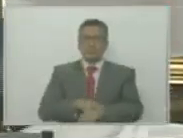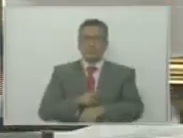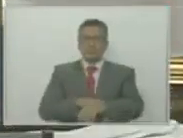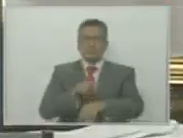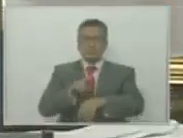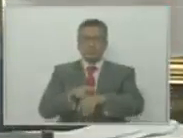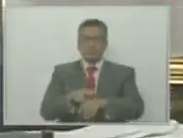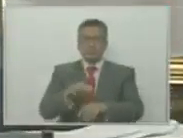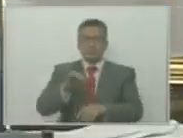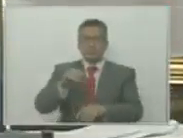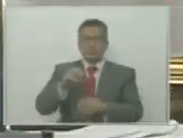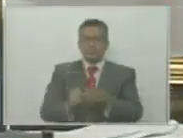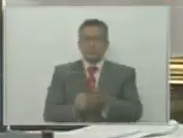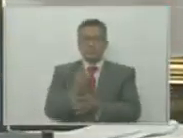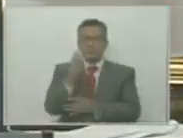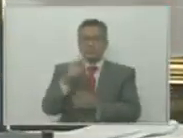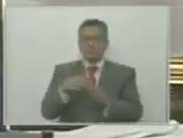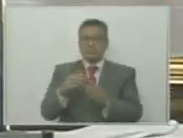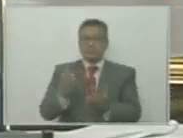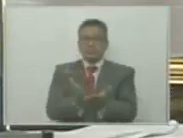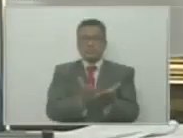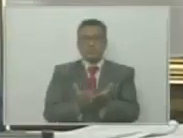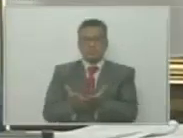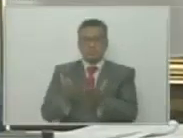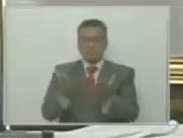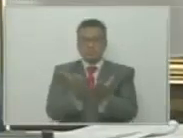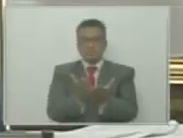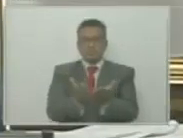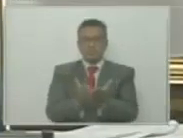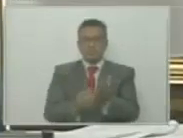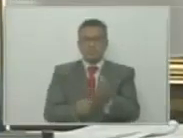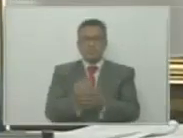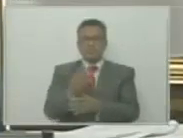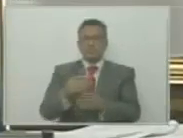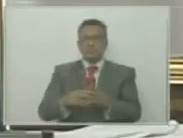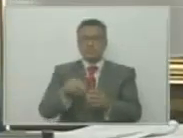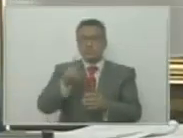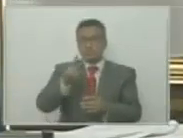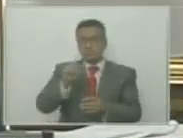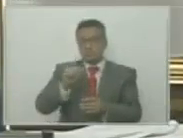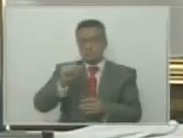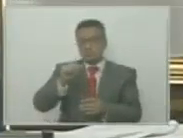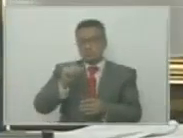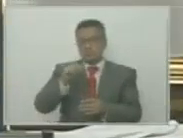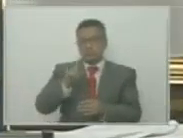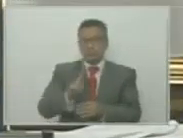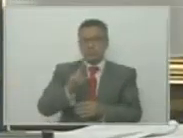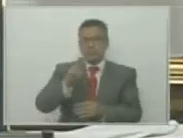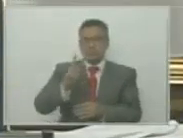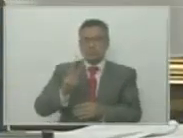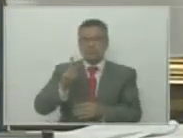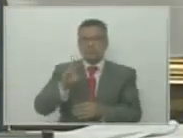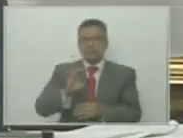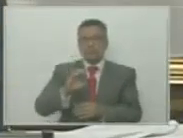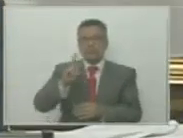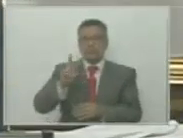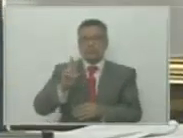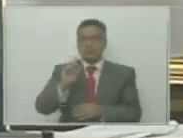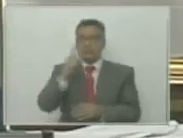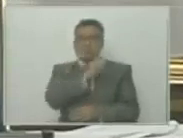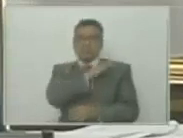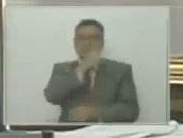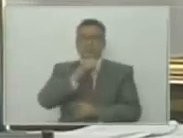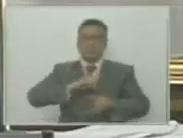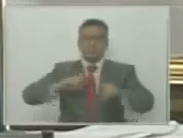médico inmunólogo fundador de los estudios de inmunología en la Universidad Central de Venezuela, primer director